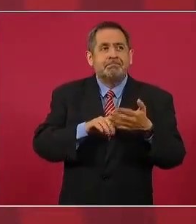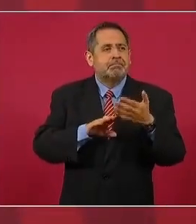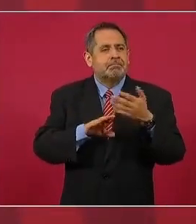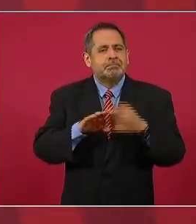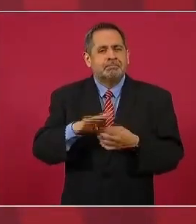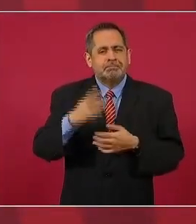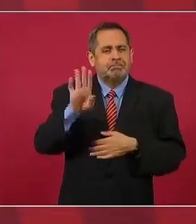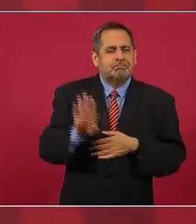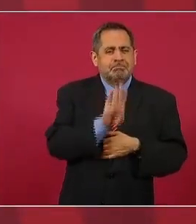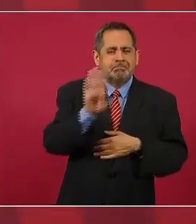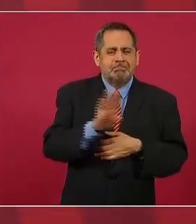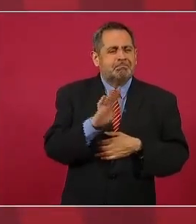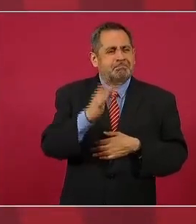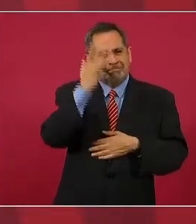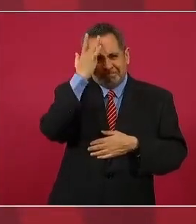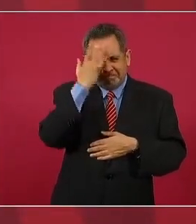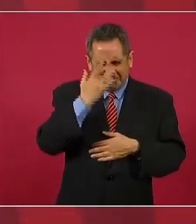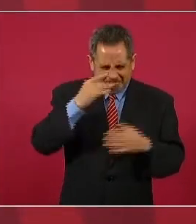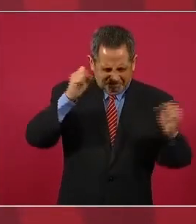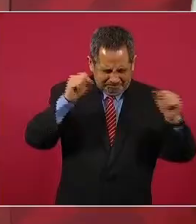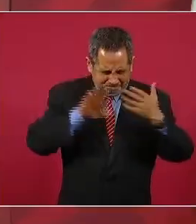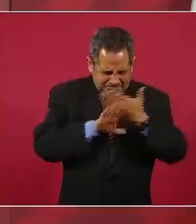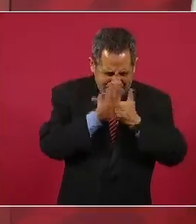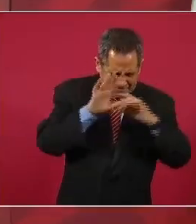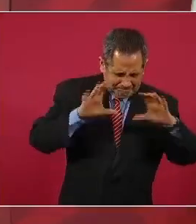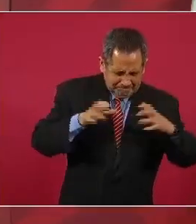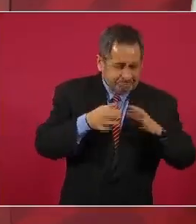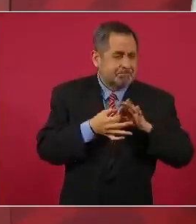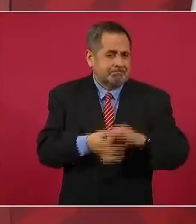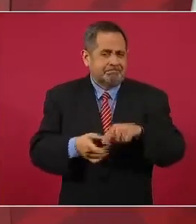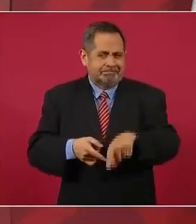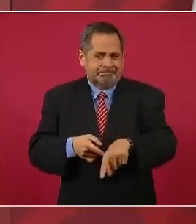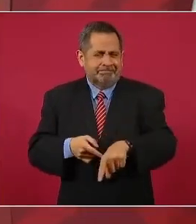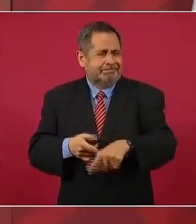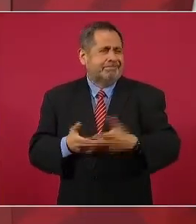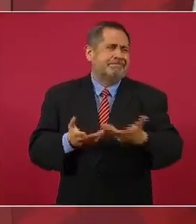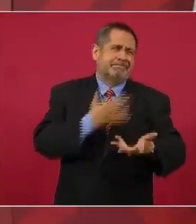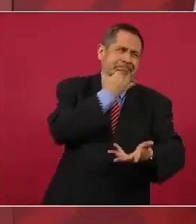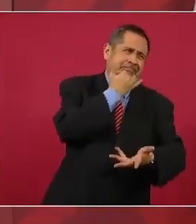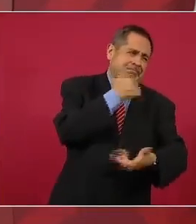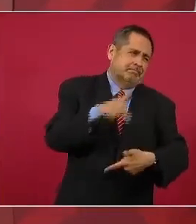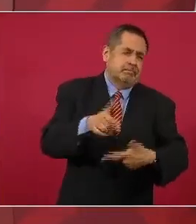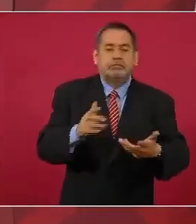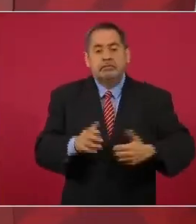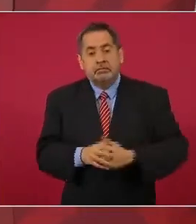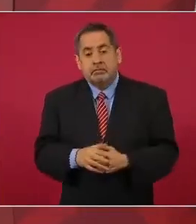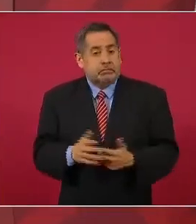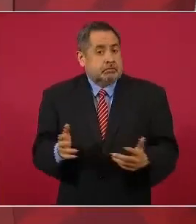Y así